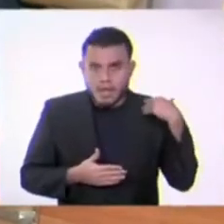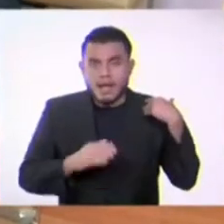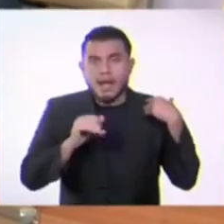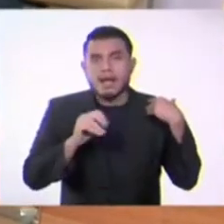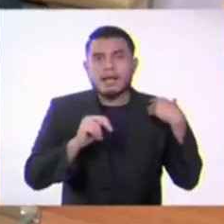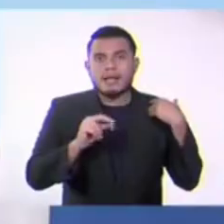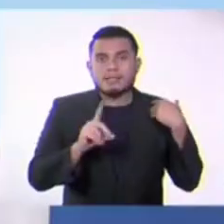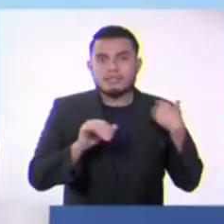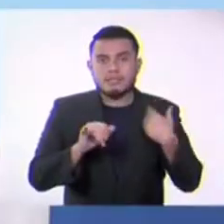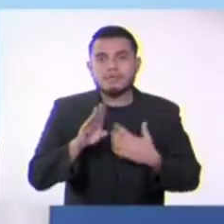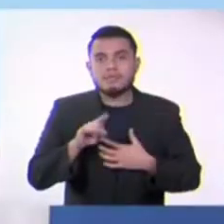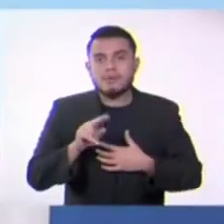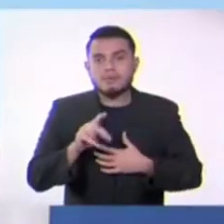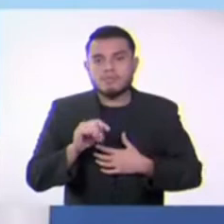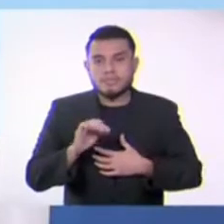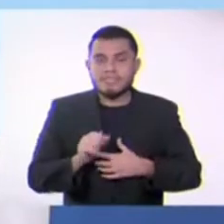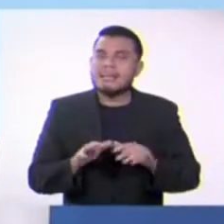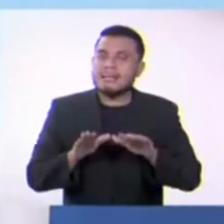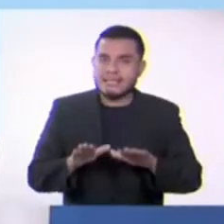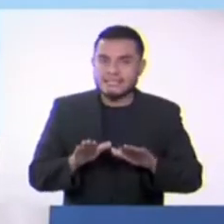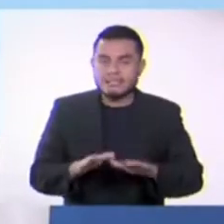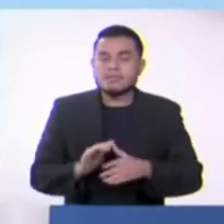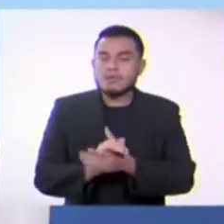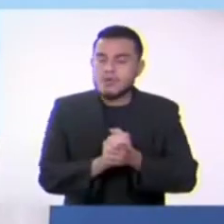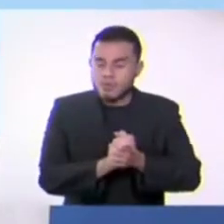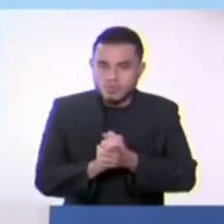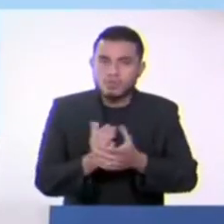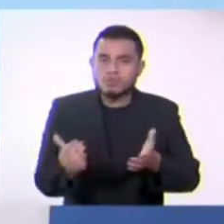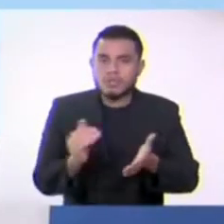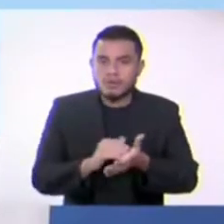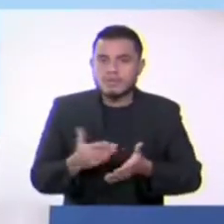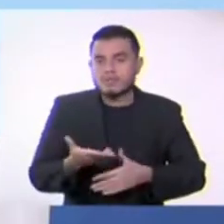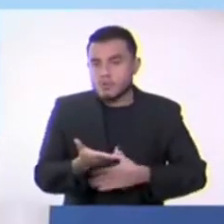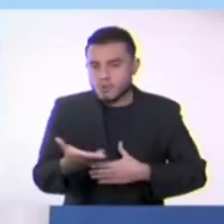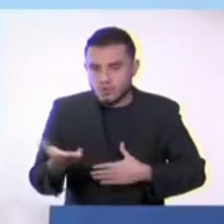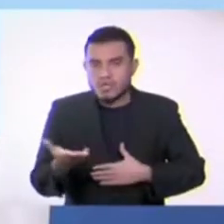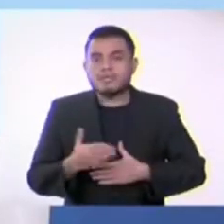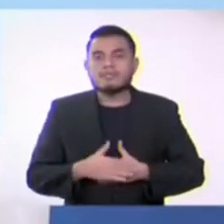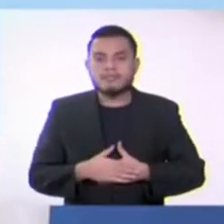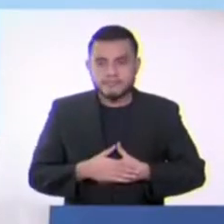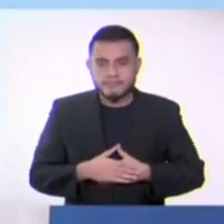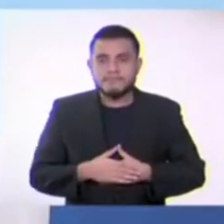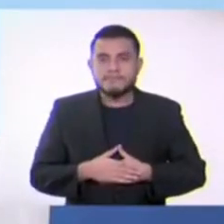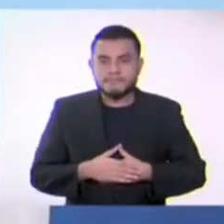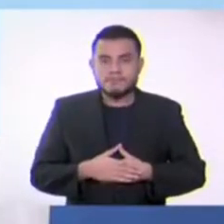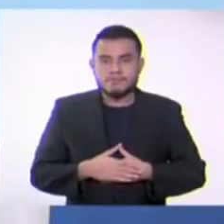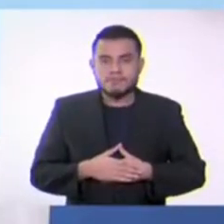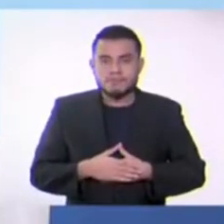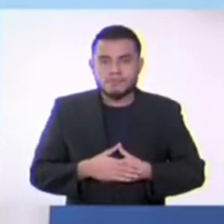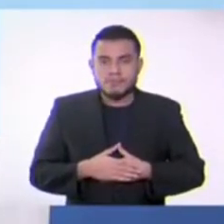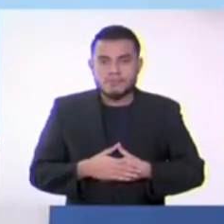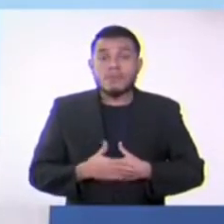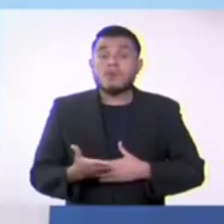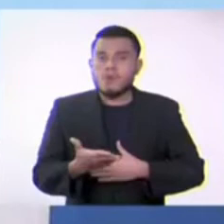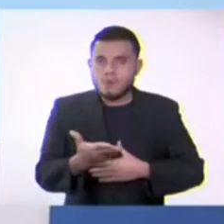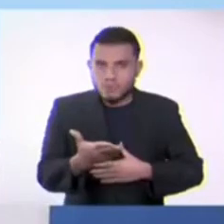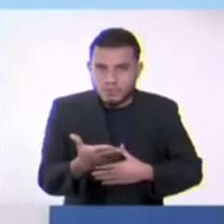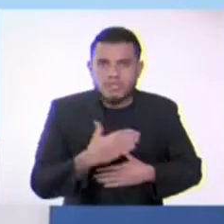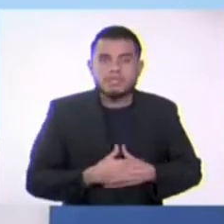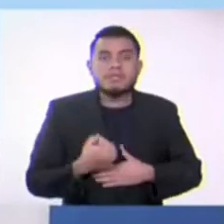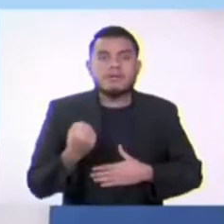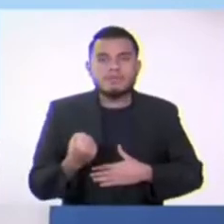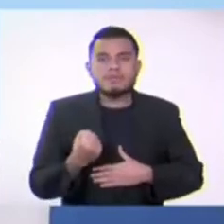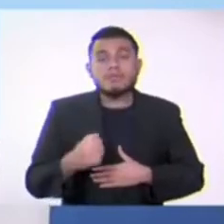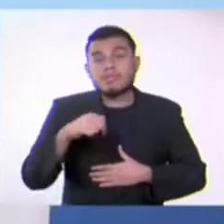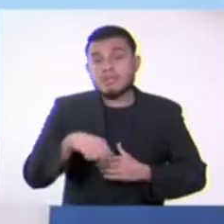Bautista. Bienvenida. Gracias. Qué gusto estar con ustedes nuevamente, Eduardo y Federico, y también con ustedes, a los estudiantes